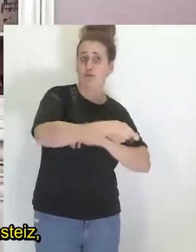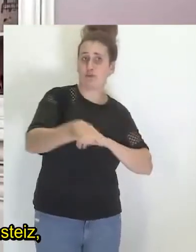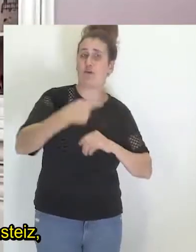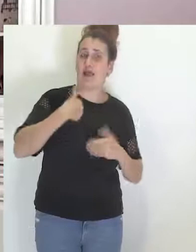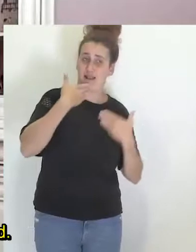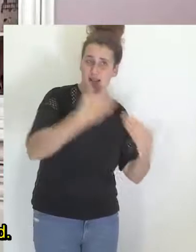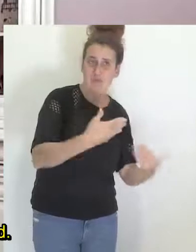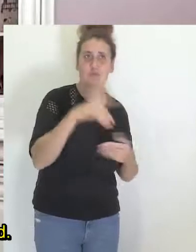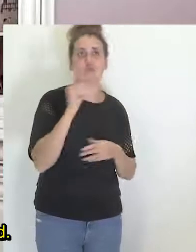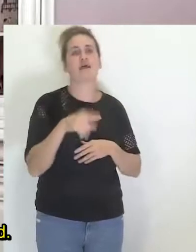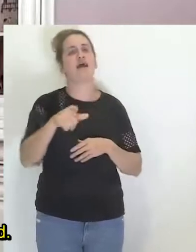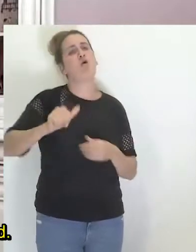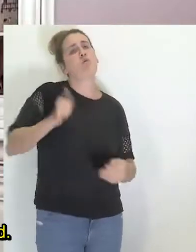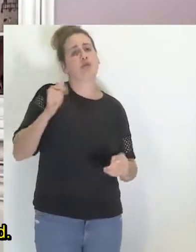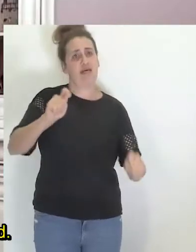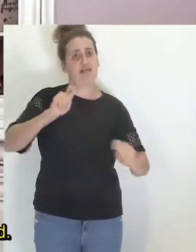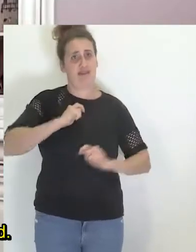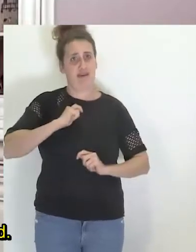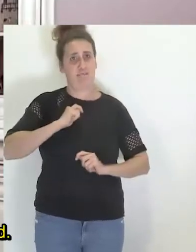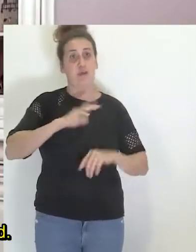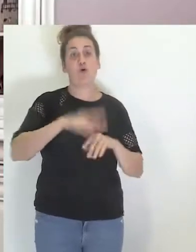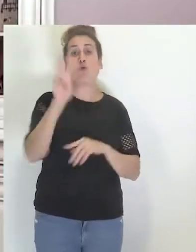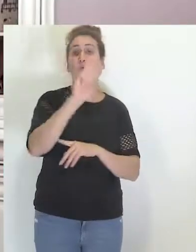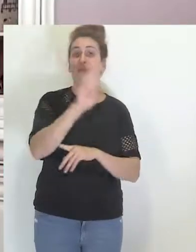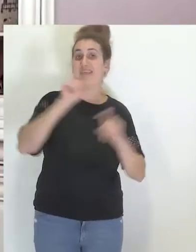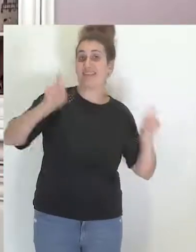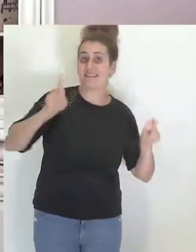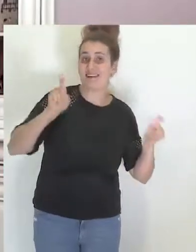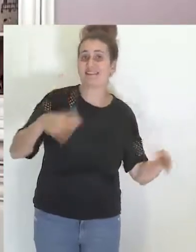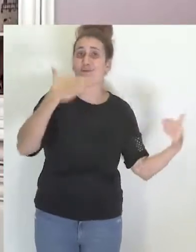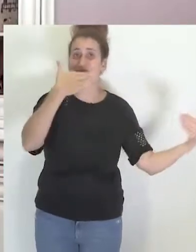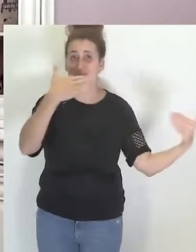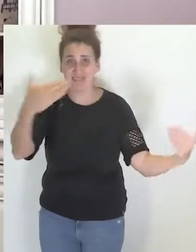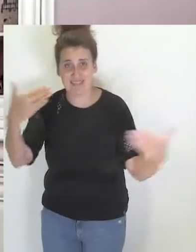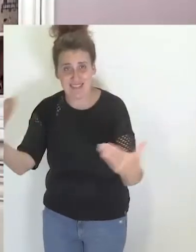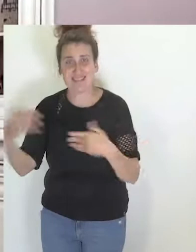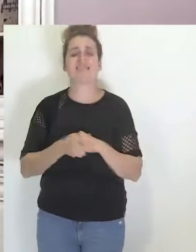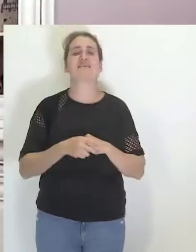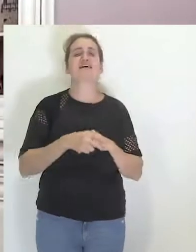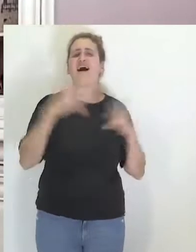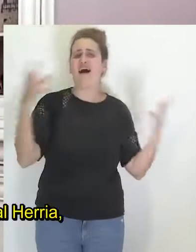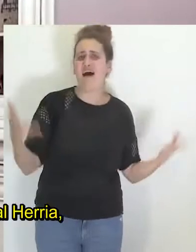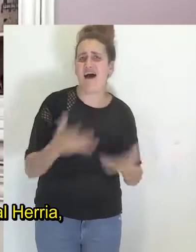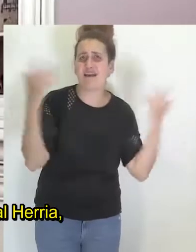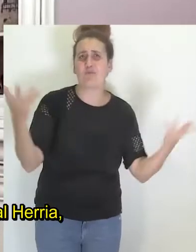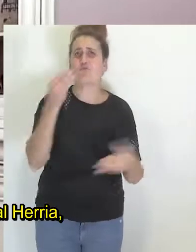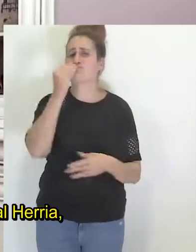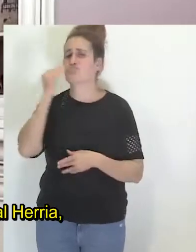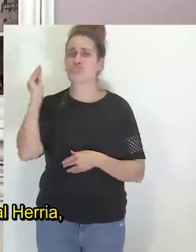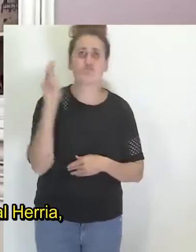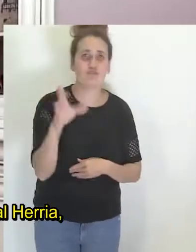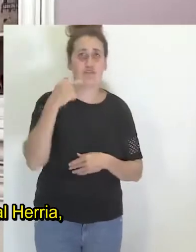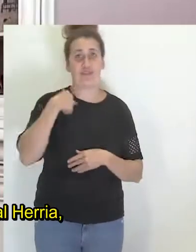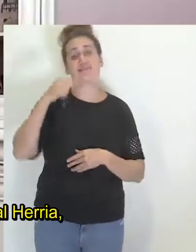Vitoria-Gasteiz, al que le agradecemos que nos dé esta oportunidad. Wendy, que descansa, que muchísimas gracias, muchísimo ánimo, un besazo